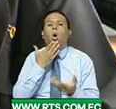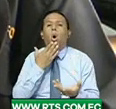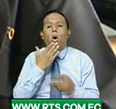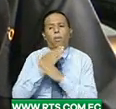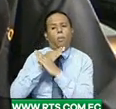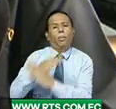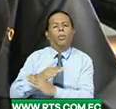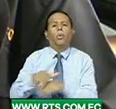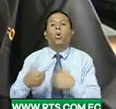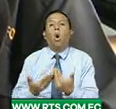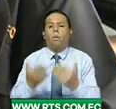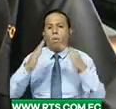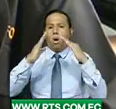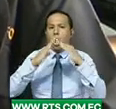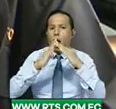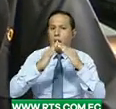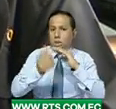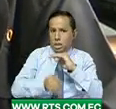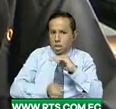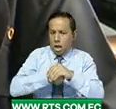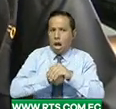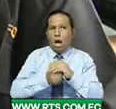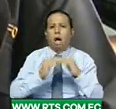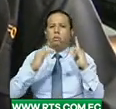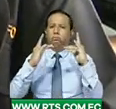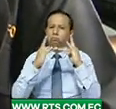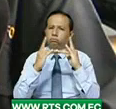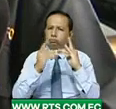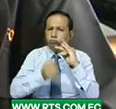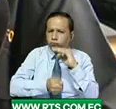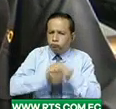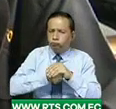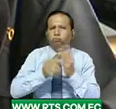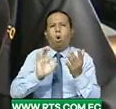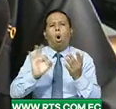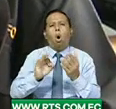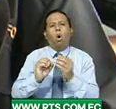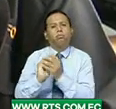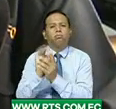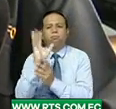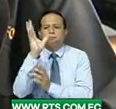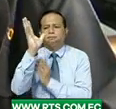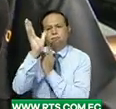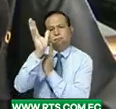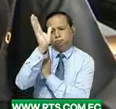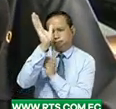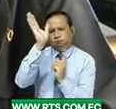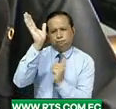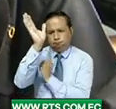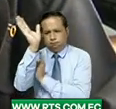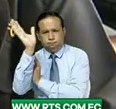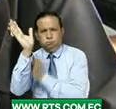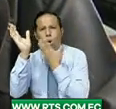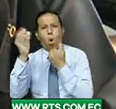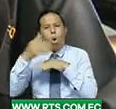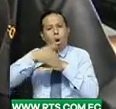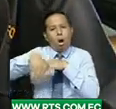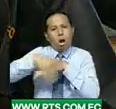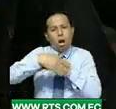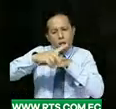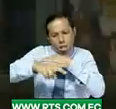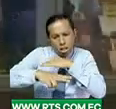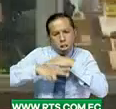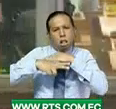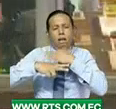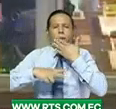cubrir? Debajo de la mesa, un muro detrás de unas plantas, al filo de una vereda, debajo de un